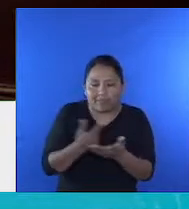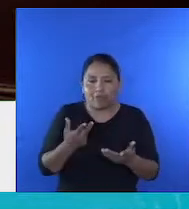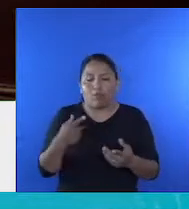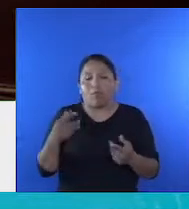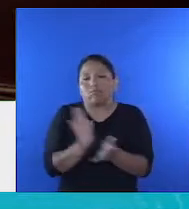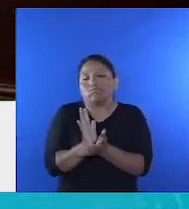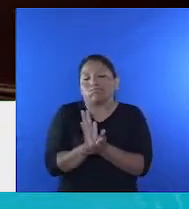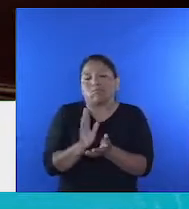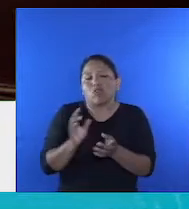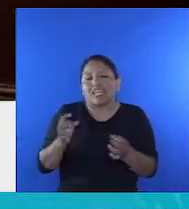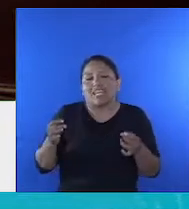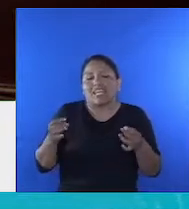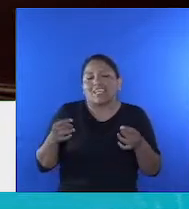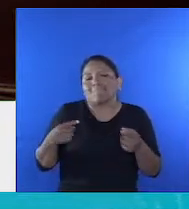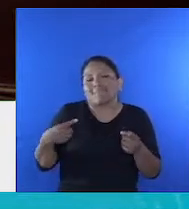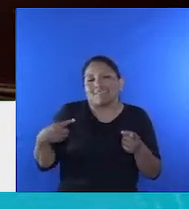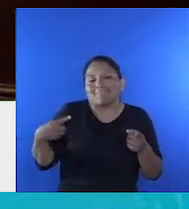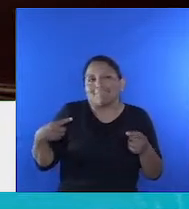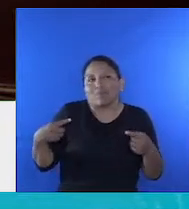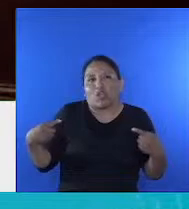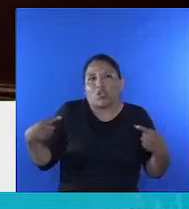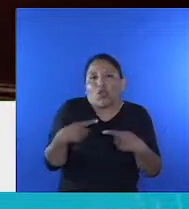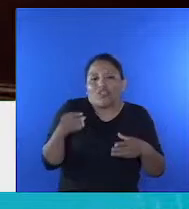interno, no para